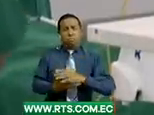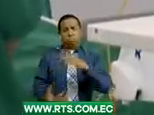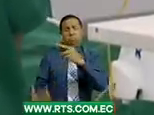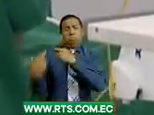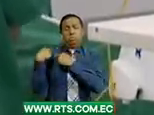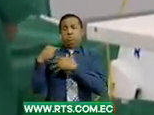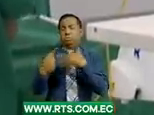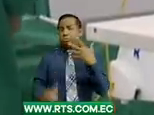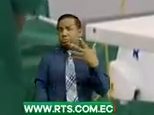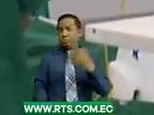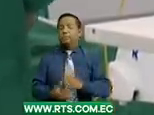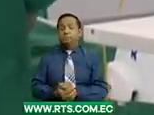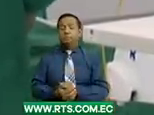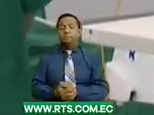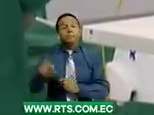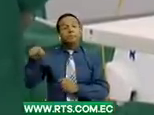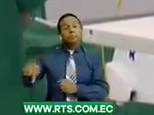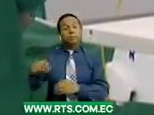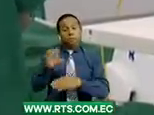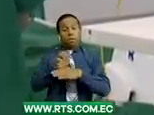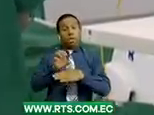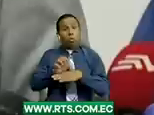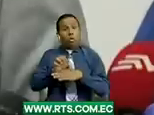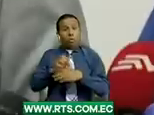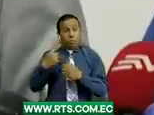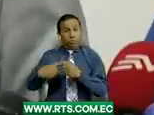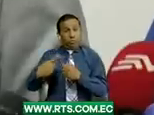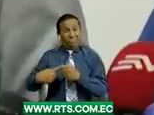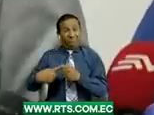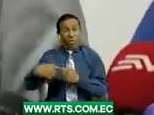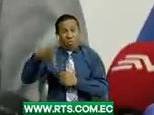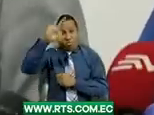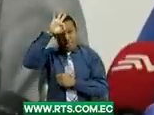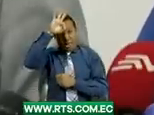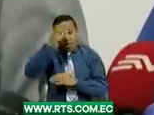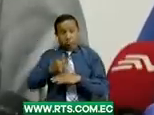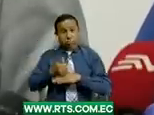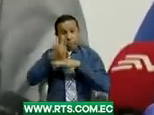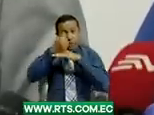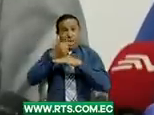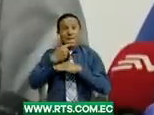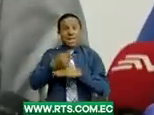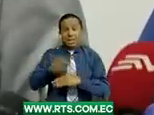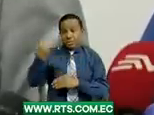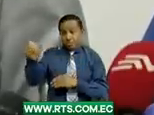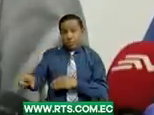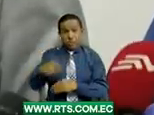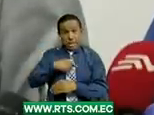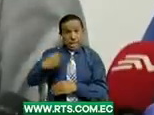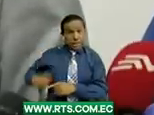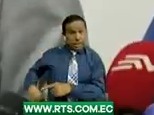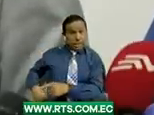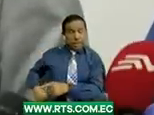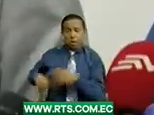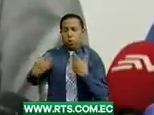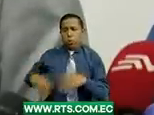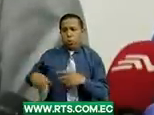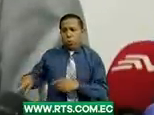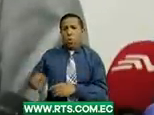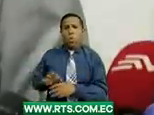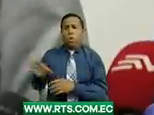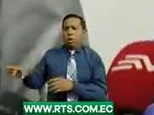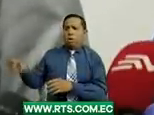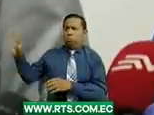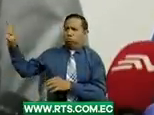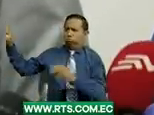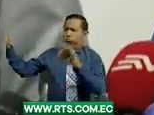que el estado de salud del ciudadano chino es crítico. Se encuentra asistido por una máquina de ventilación